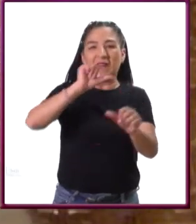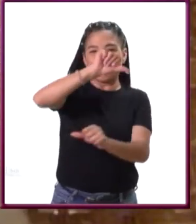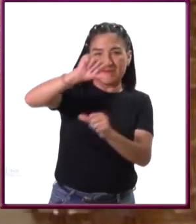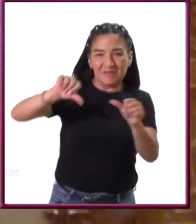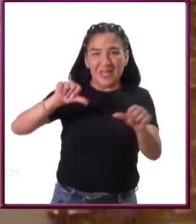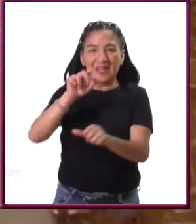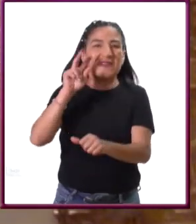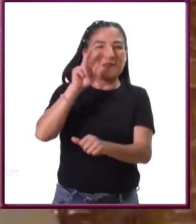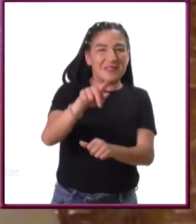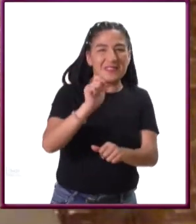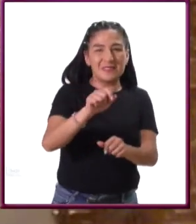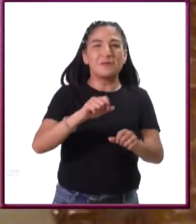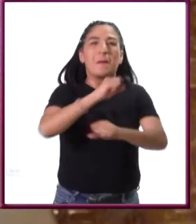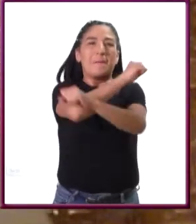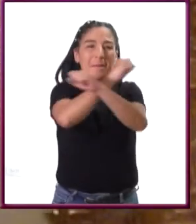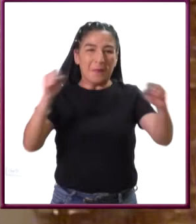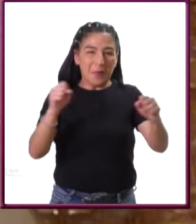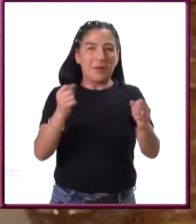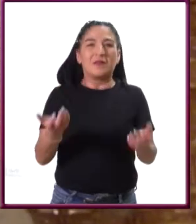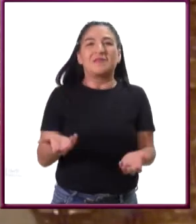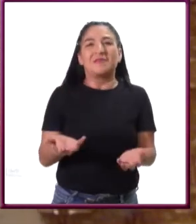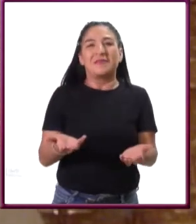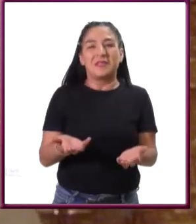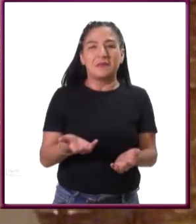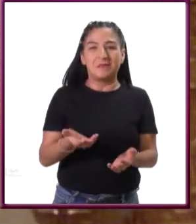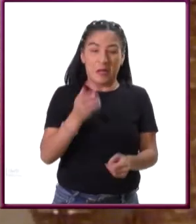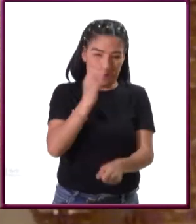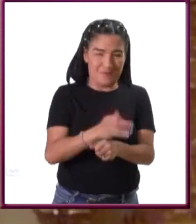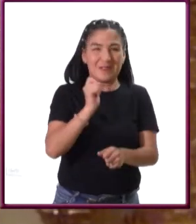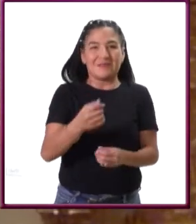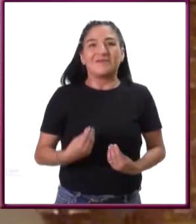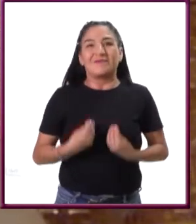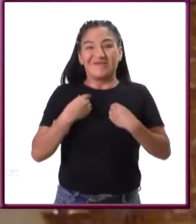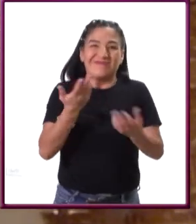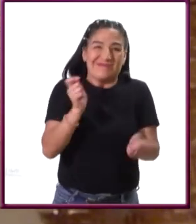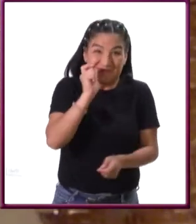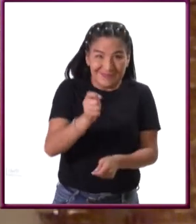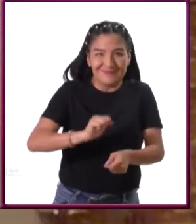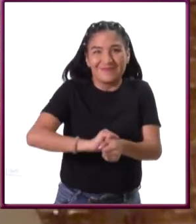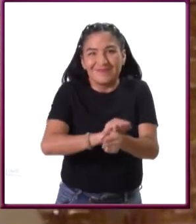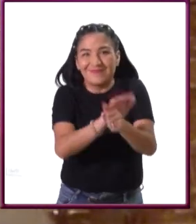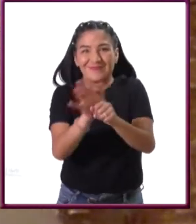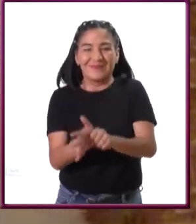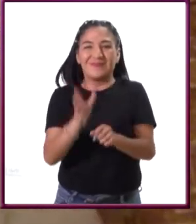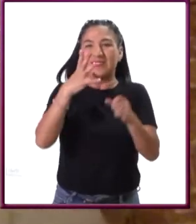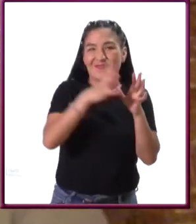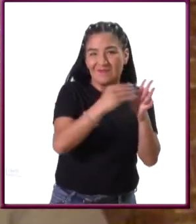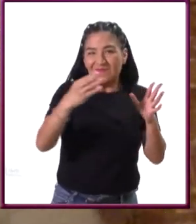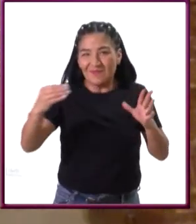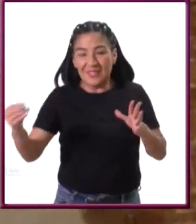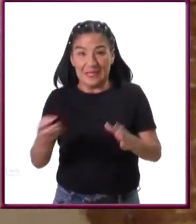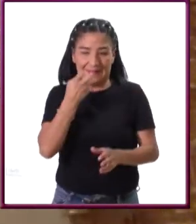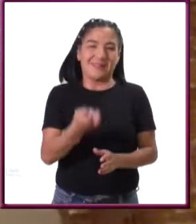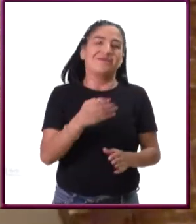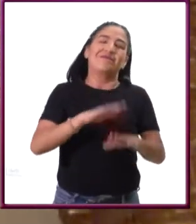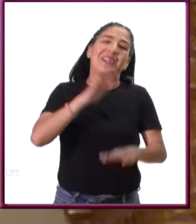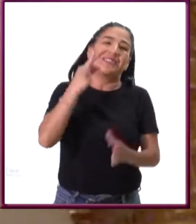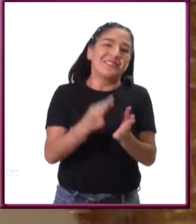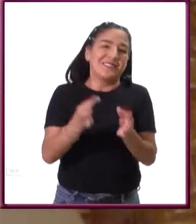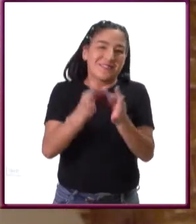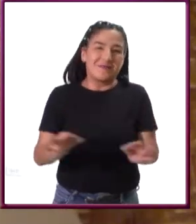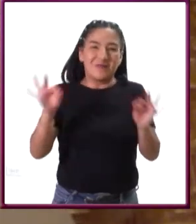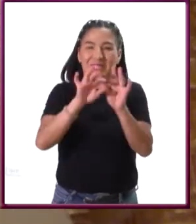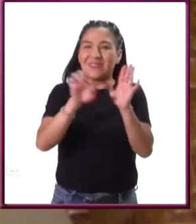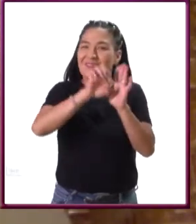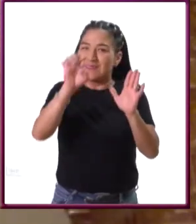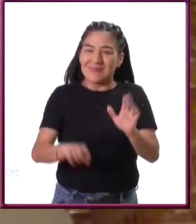Pero creo que es importante que, dado lo que estamos viviendo, estamos en medio de una pandemia, pues, ese es el mejor ejemplo, ¿no? Este es un clarísimo ejemplo